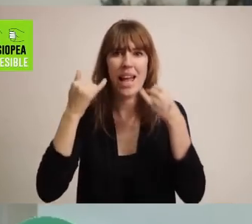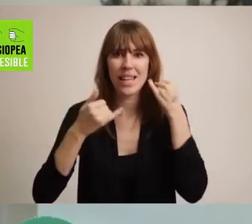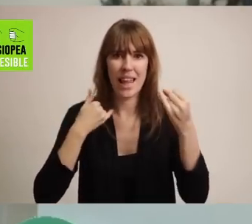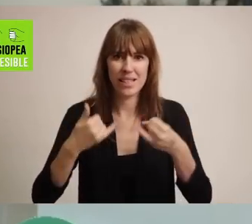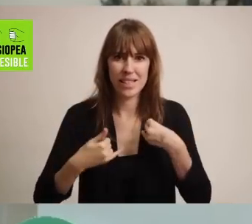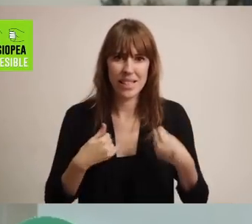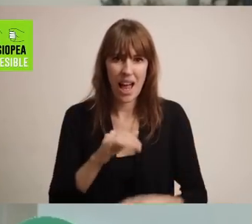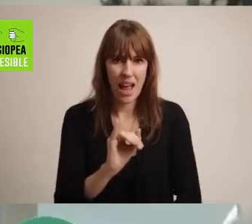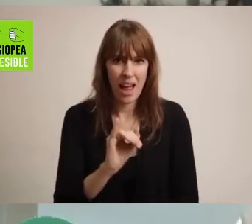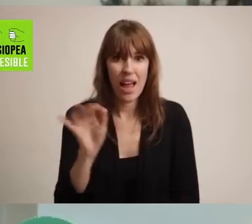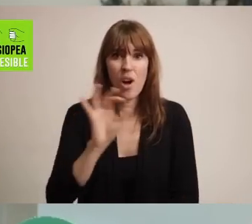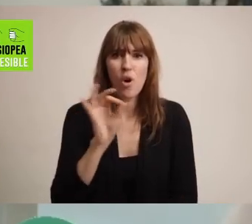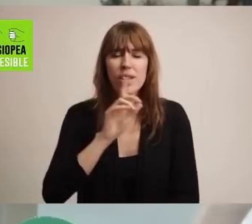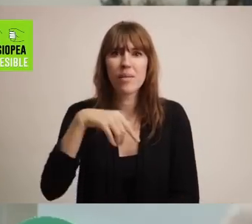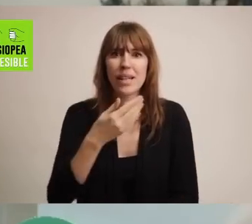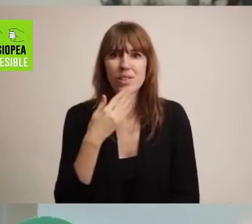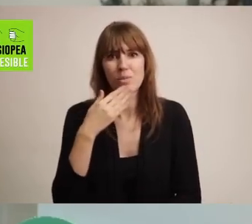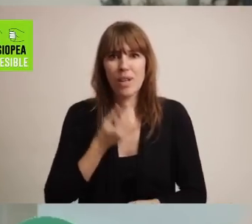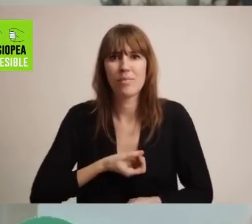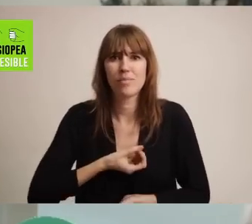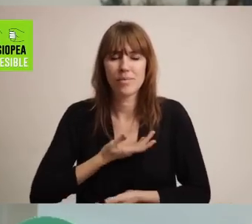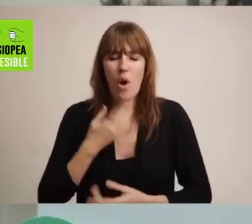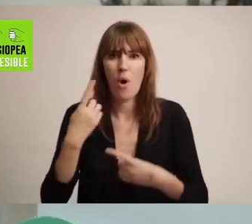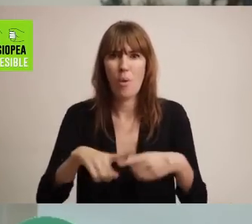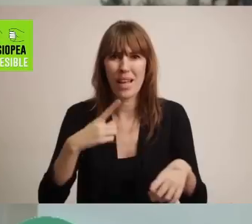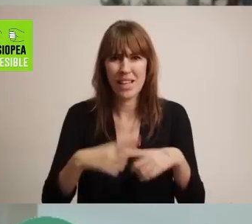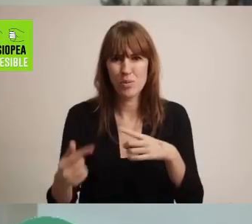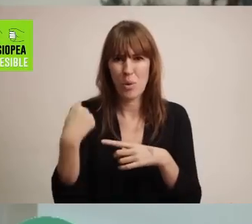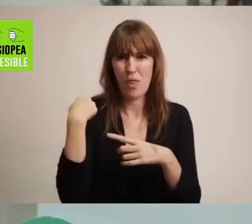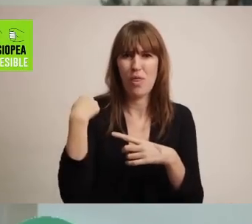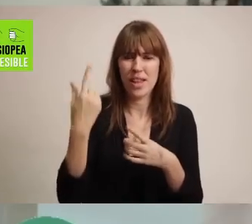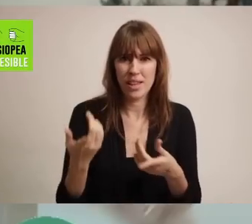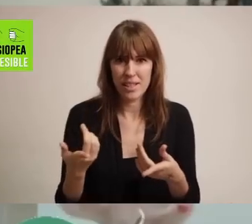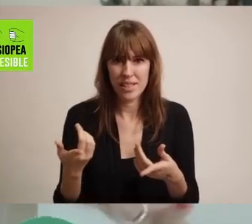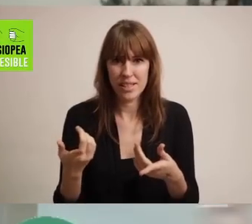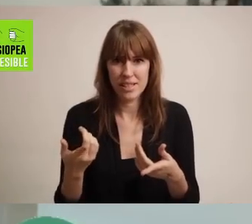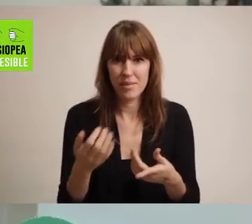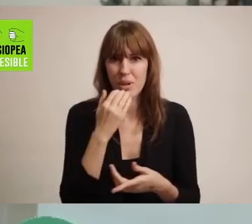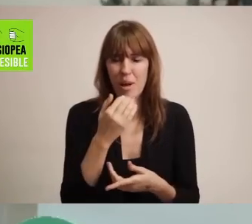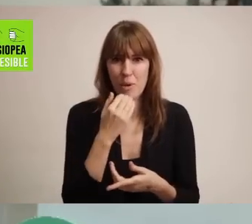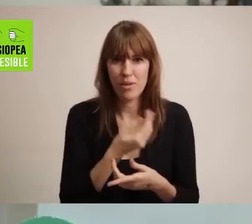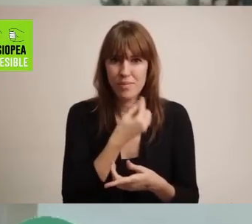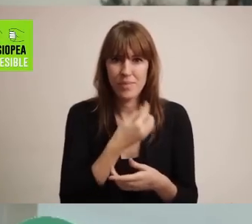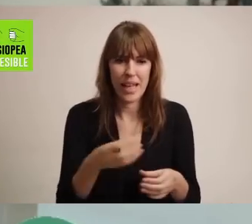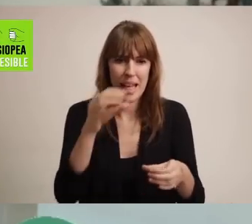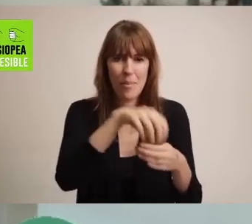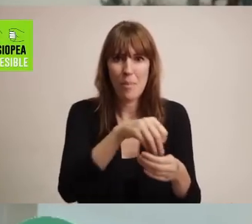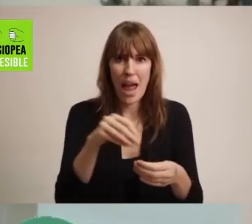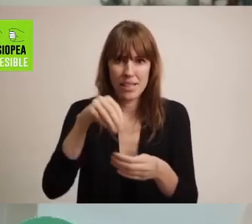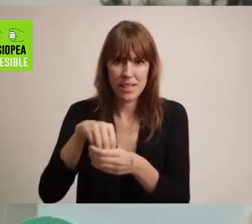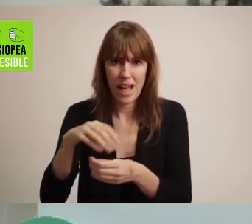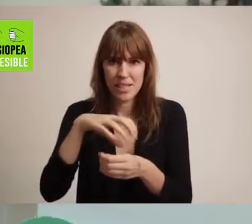se materializan como si fueran, o sea, se proyectan como si fueran objetos punzantes, etcétera, que puede tener implantes, que puede tener